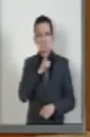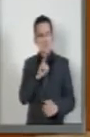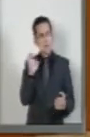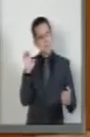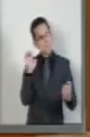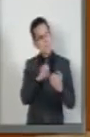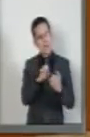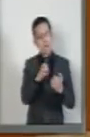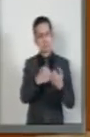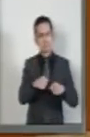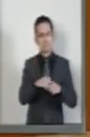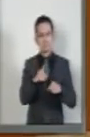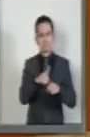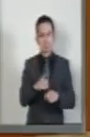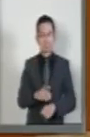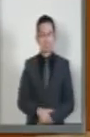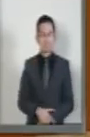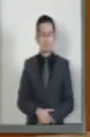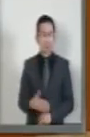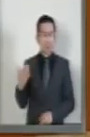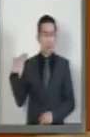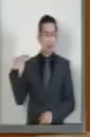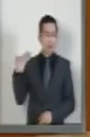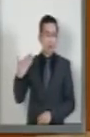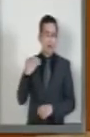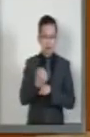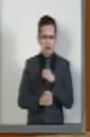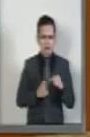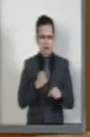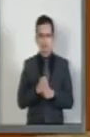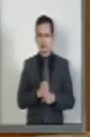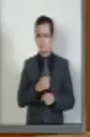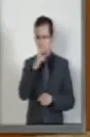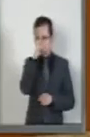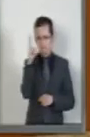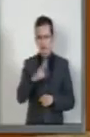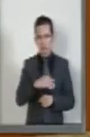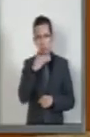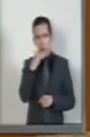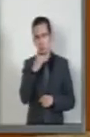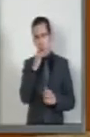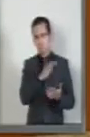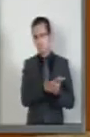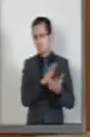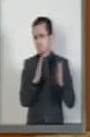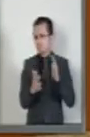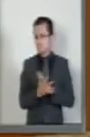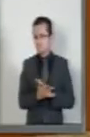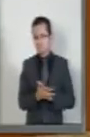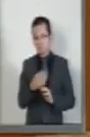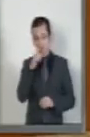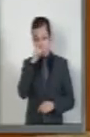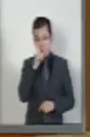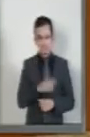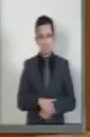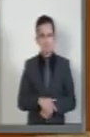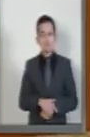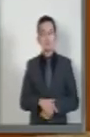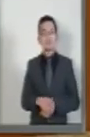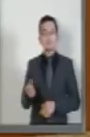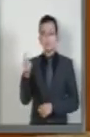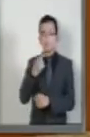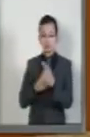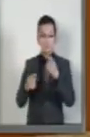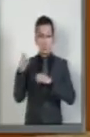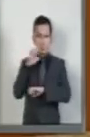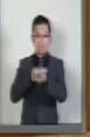En estos últimos años se ha recrudecido la corrupción. los casos en que empresarios y